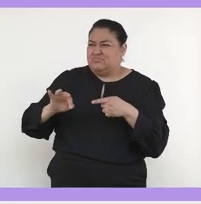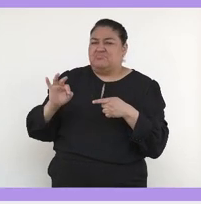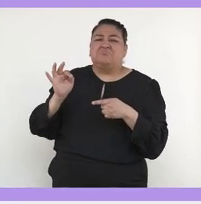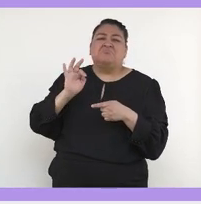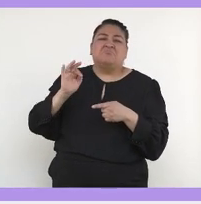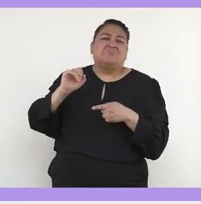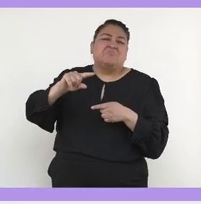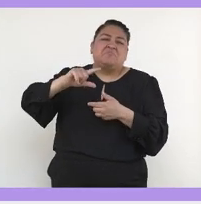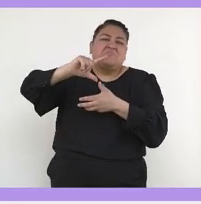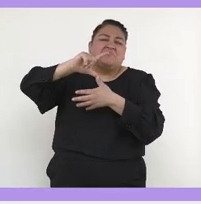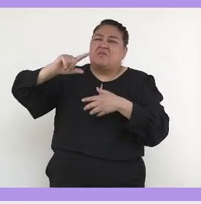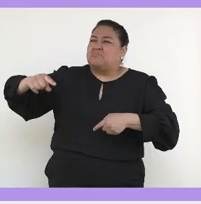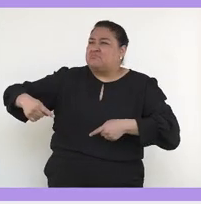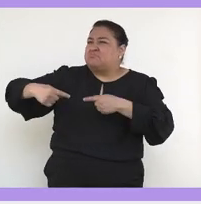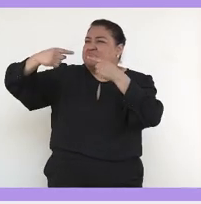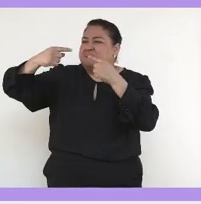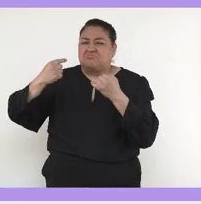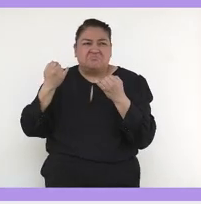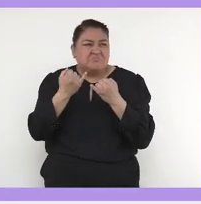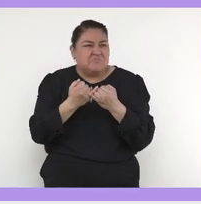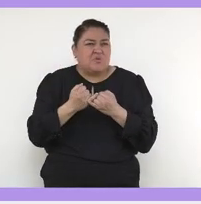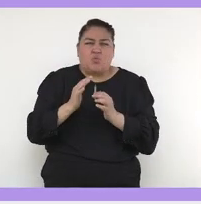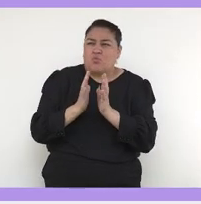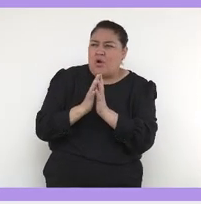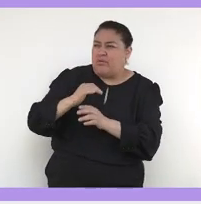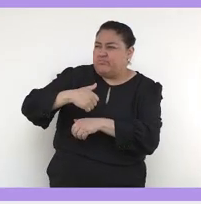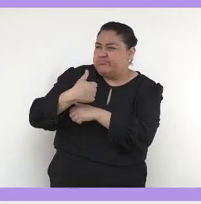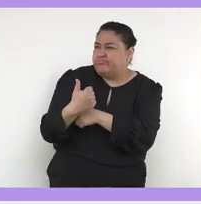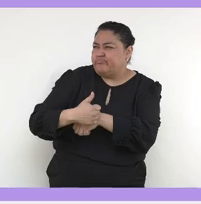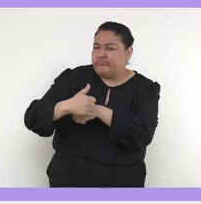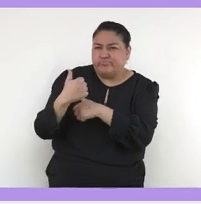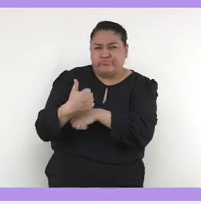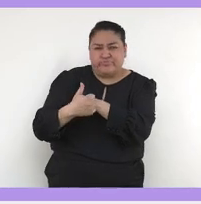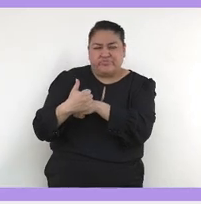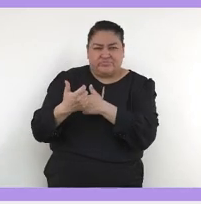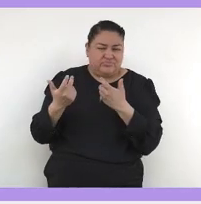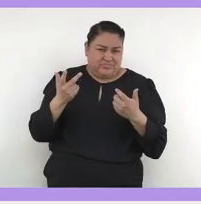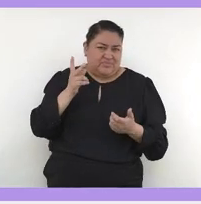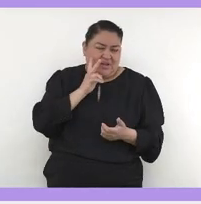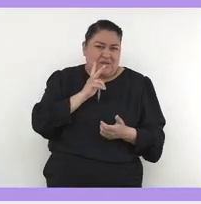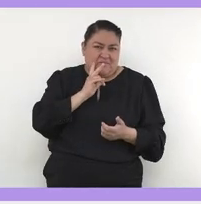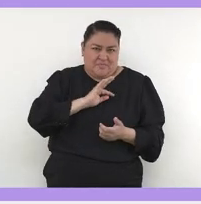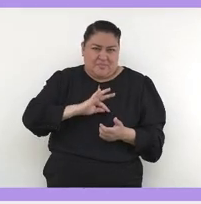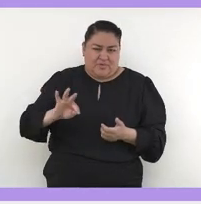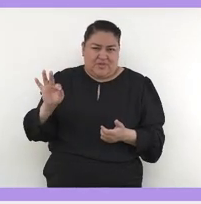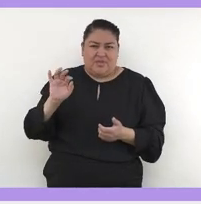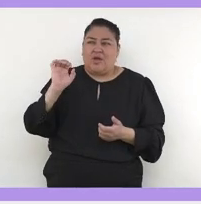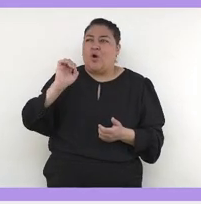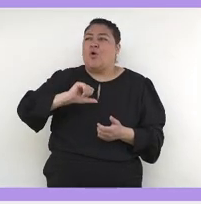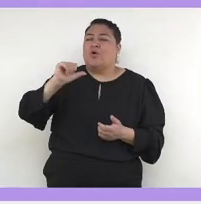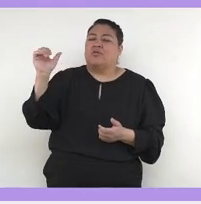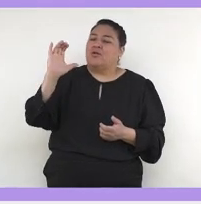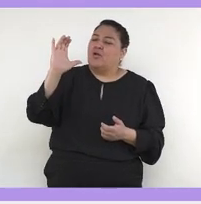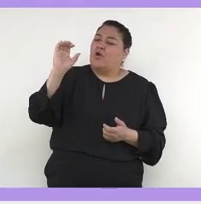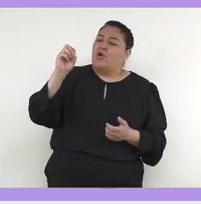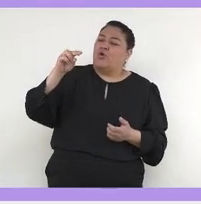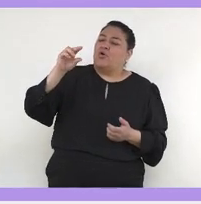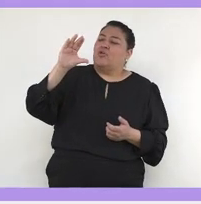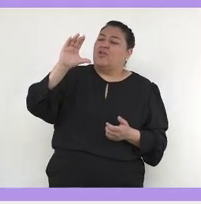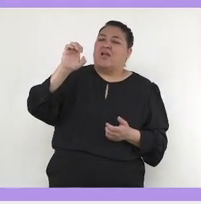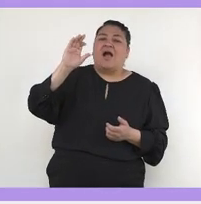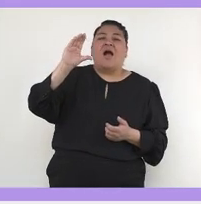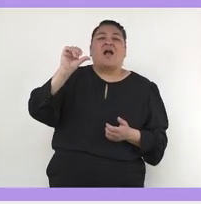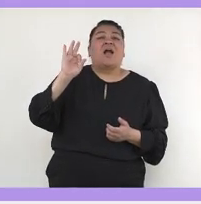al final no que también son potencia no y con equipos que al final a veces en competencias como en Concacaf no llegamos a encontrar